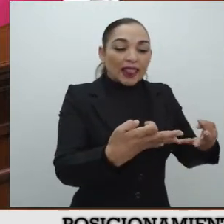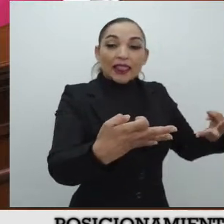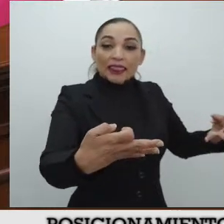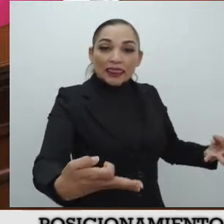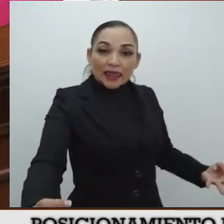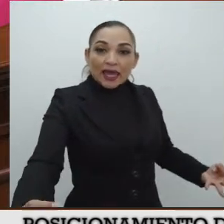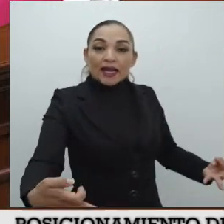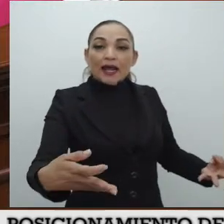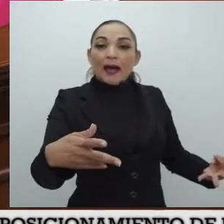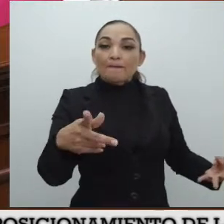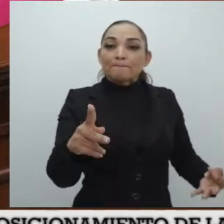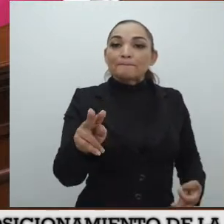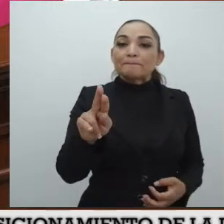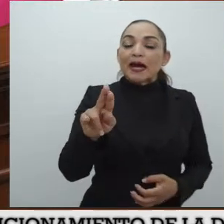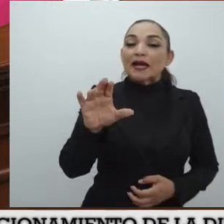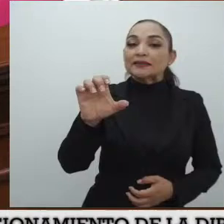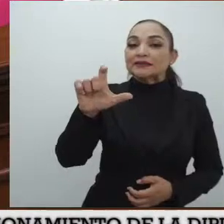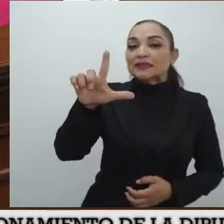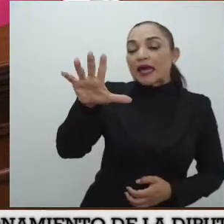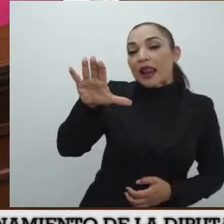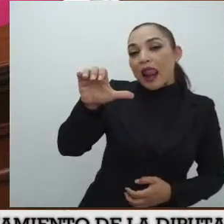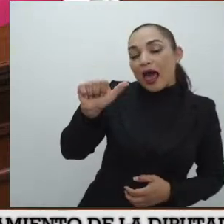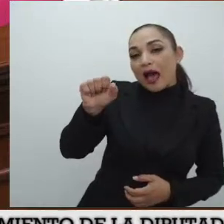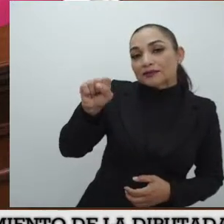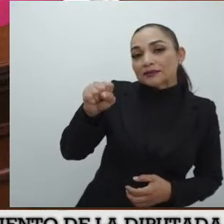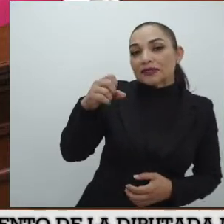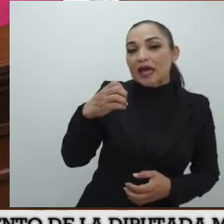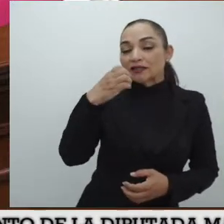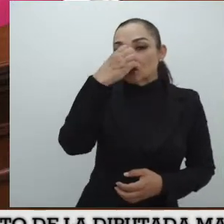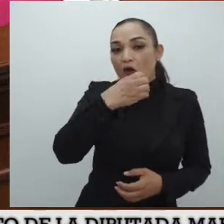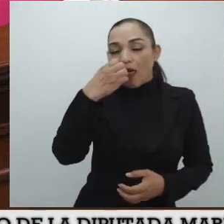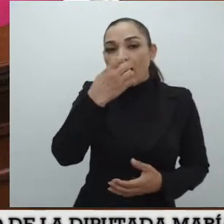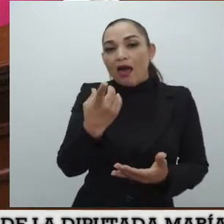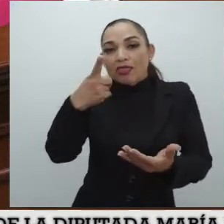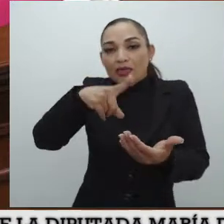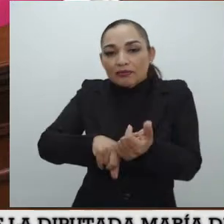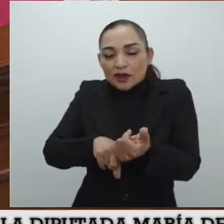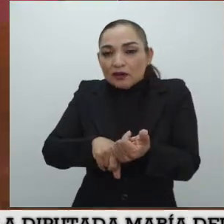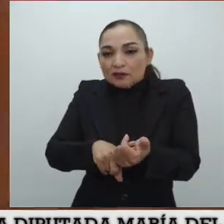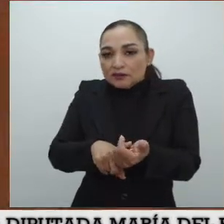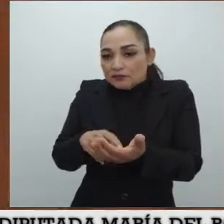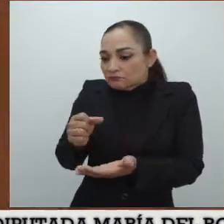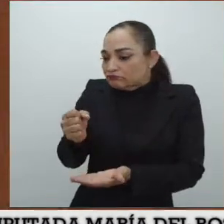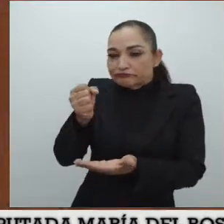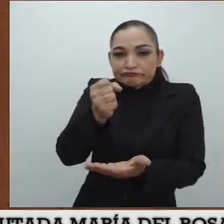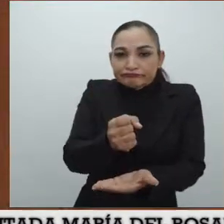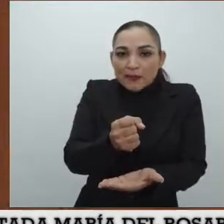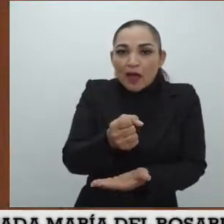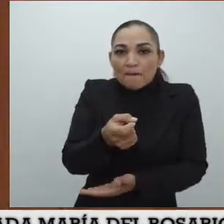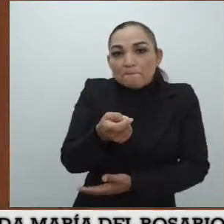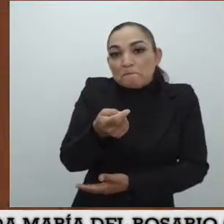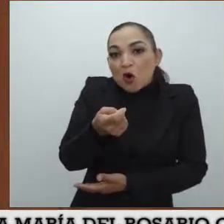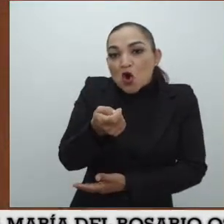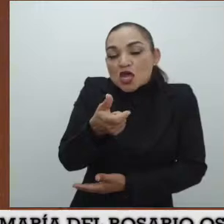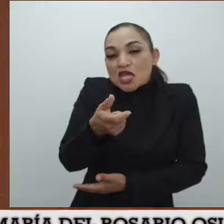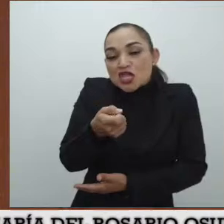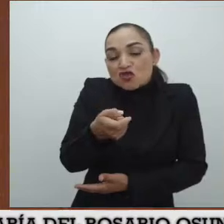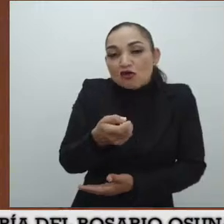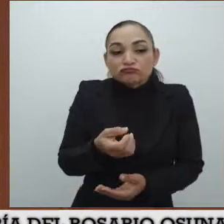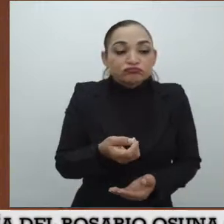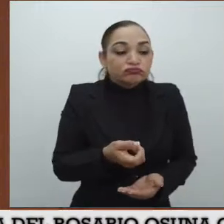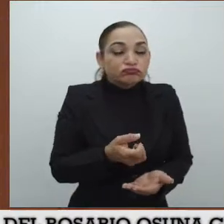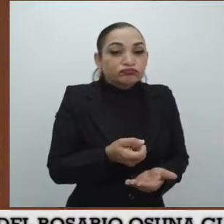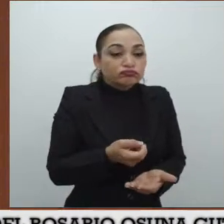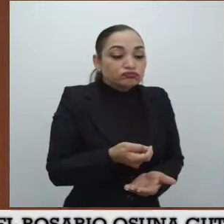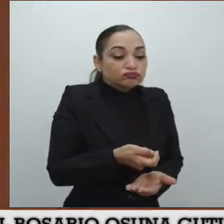esos recursos no le llegan a las escuelas, o les dan poquito, te doy para que pintes aquí o esto,